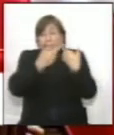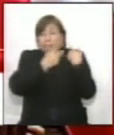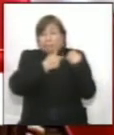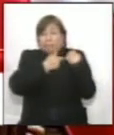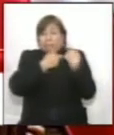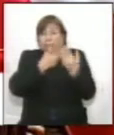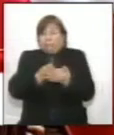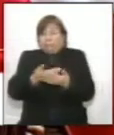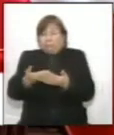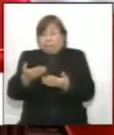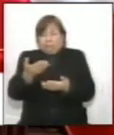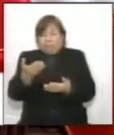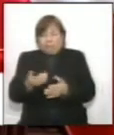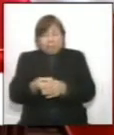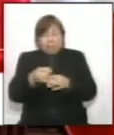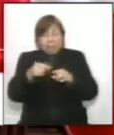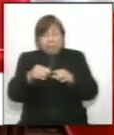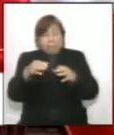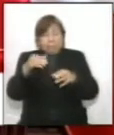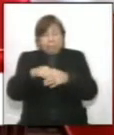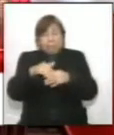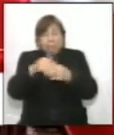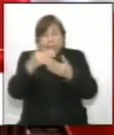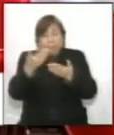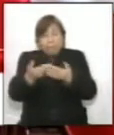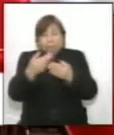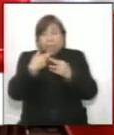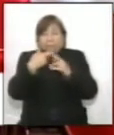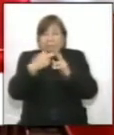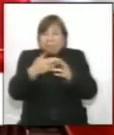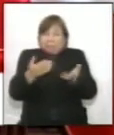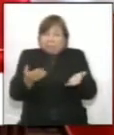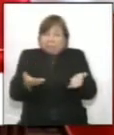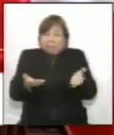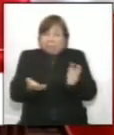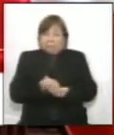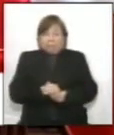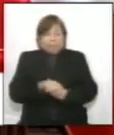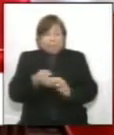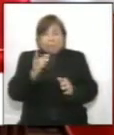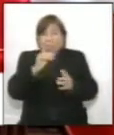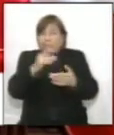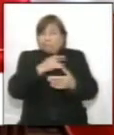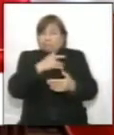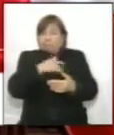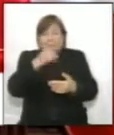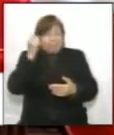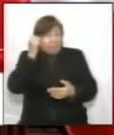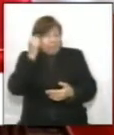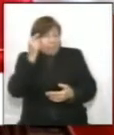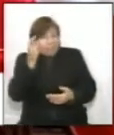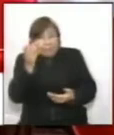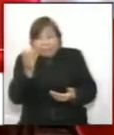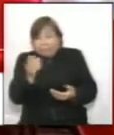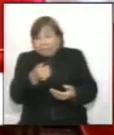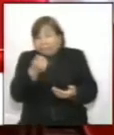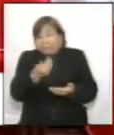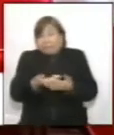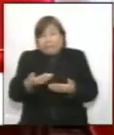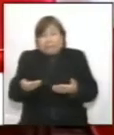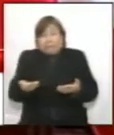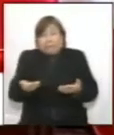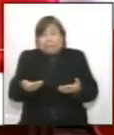ajenas. El Congreso ha hecho una votación y ahí están los resultados. El no convencimiento no significa sino otra cosa, que